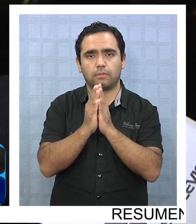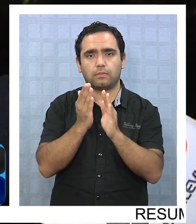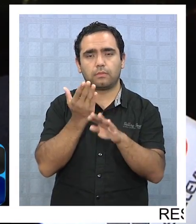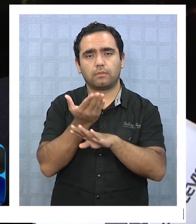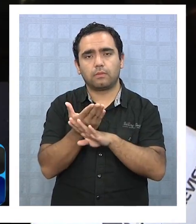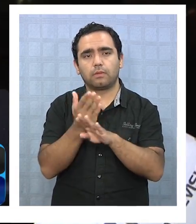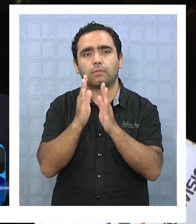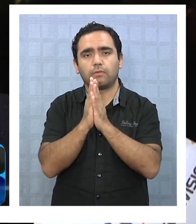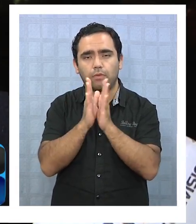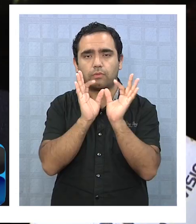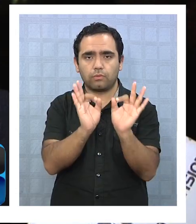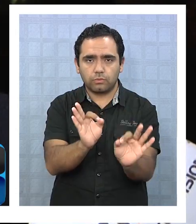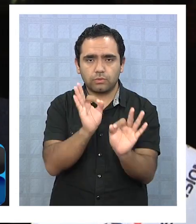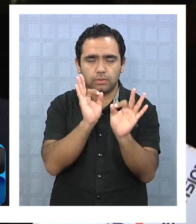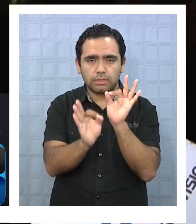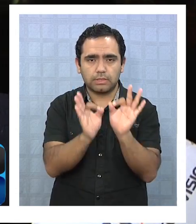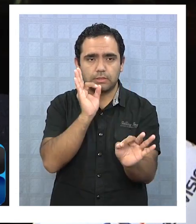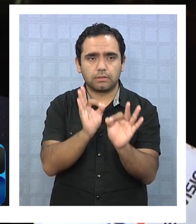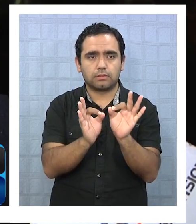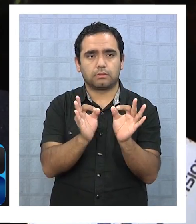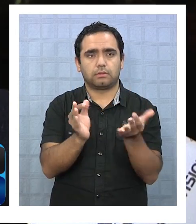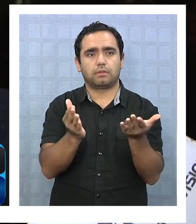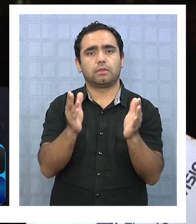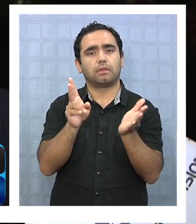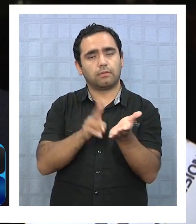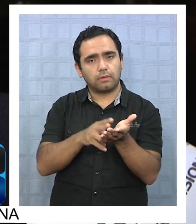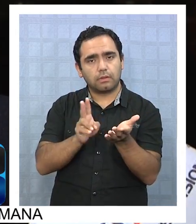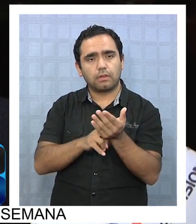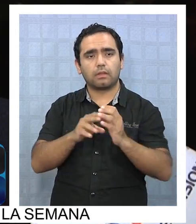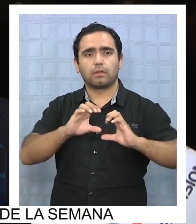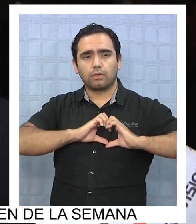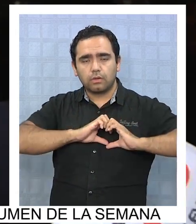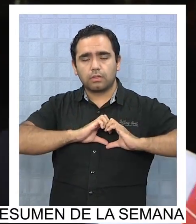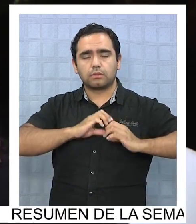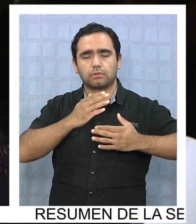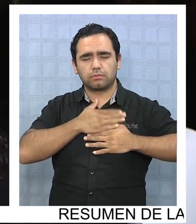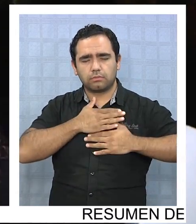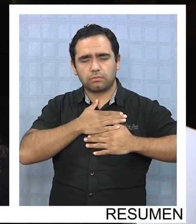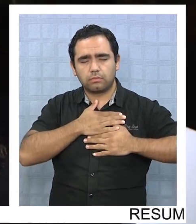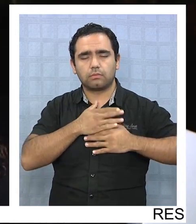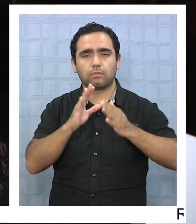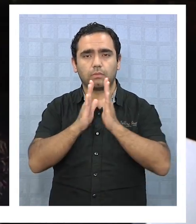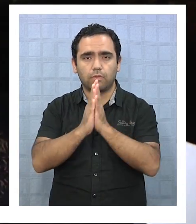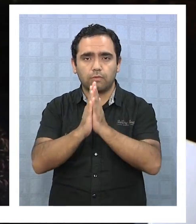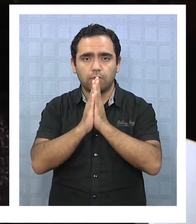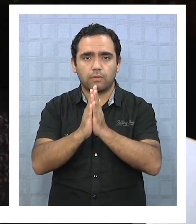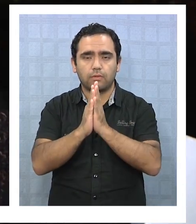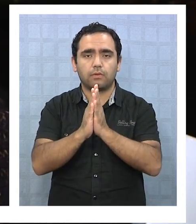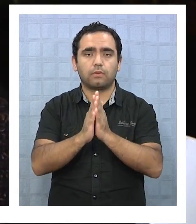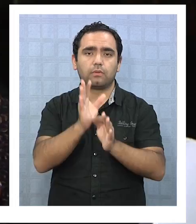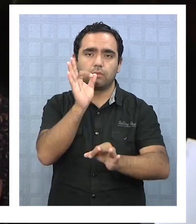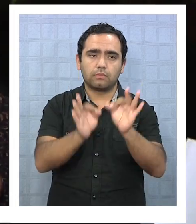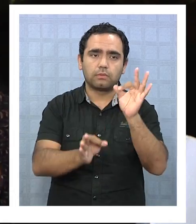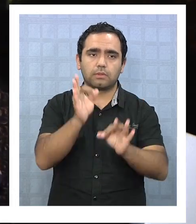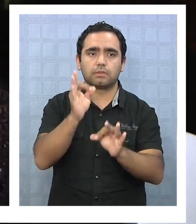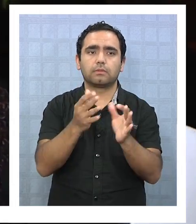que se haga justicia y de corazón no lo digo, de corazón, de corazón que se haga justicia porque...